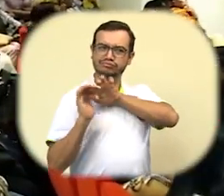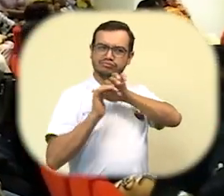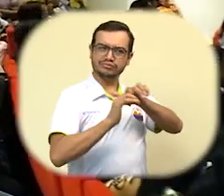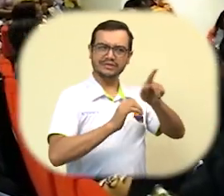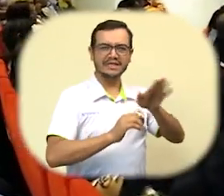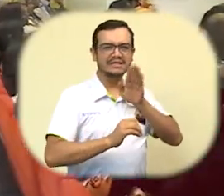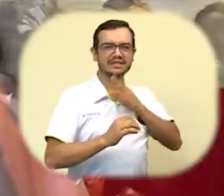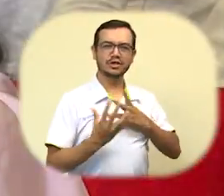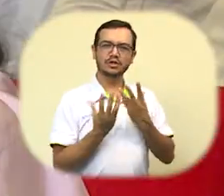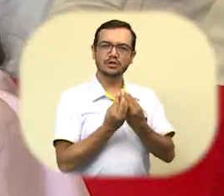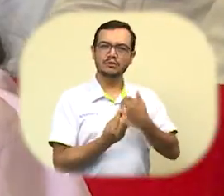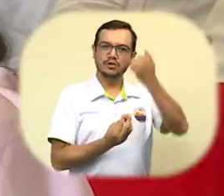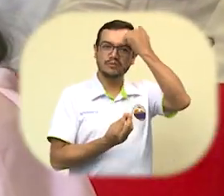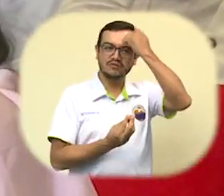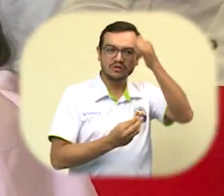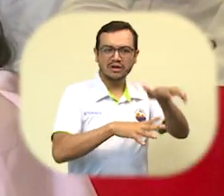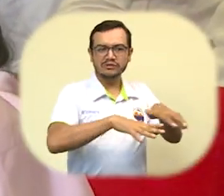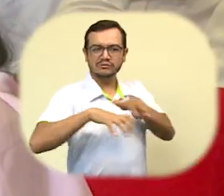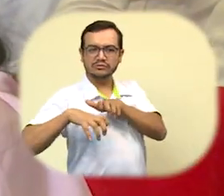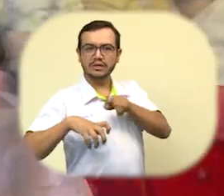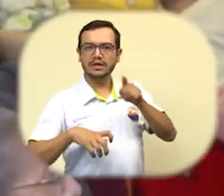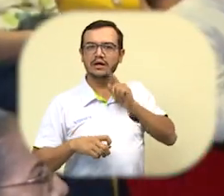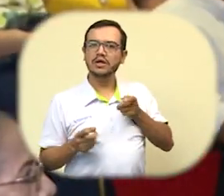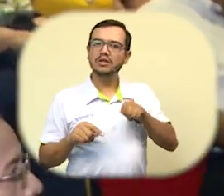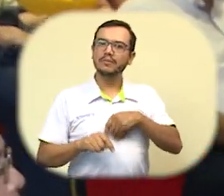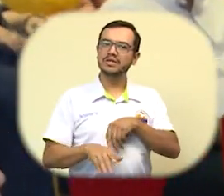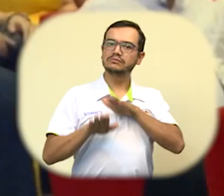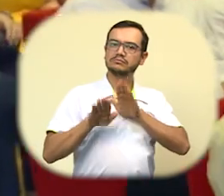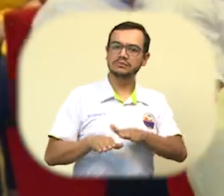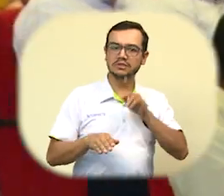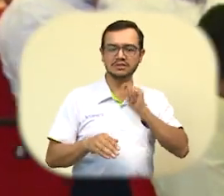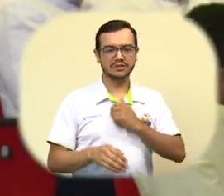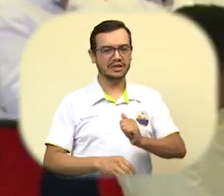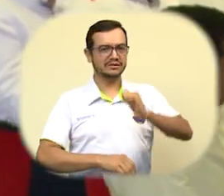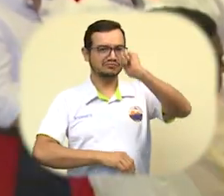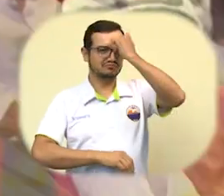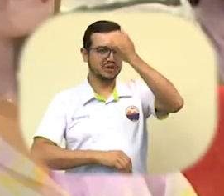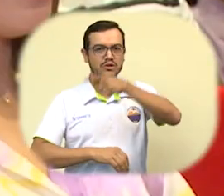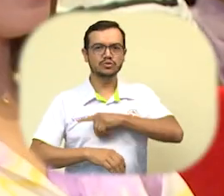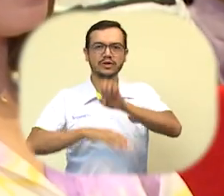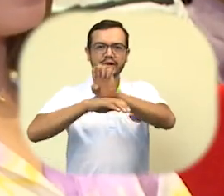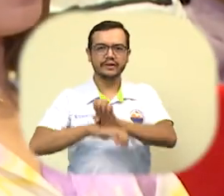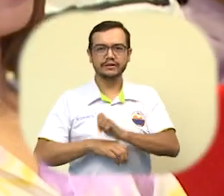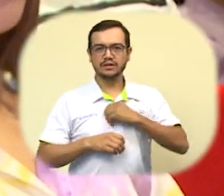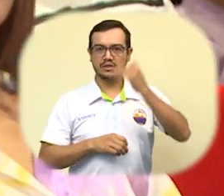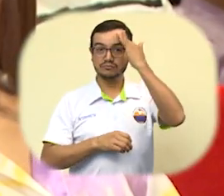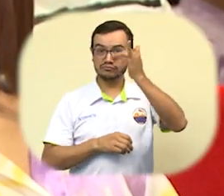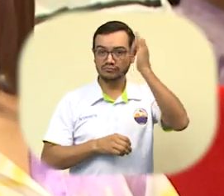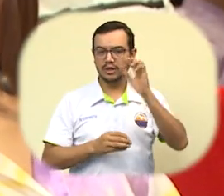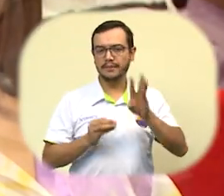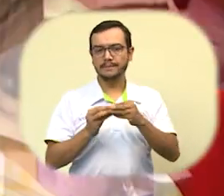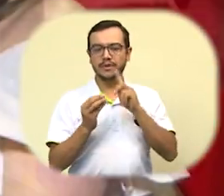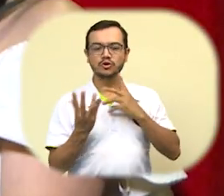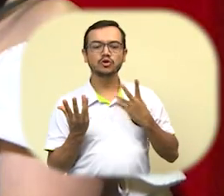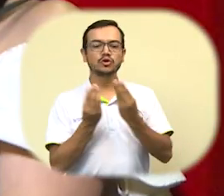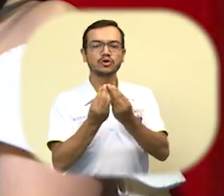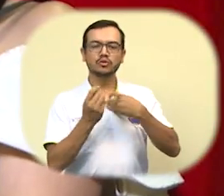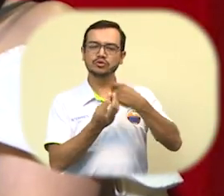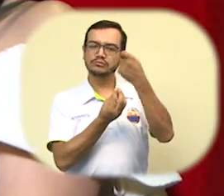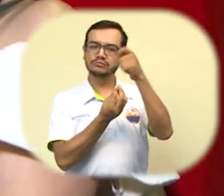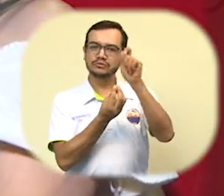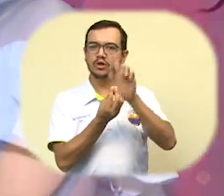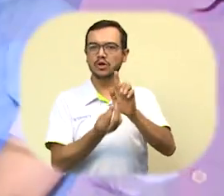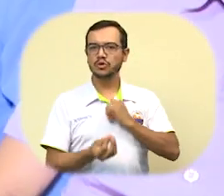docentes, directivos y estudiantes del Alma Mater, así como representantes de las autoridades en educación, líderes de organizaciones sindicales de educadores